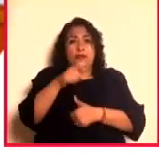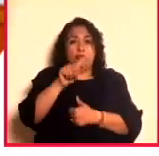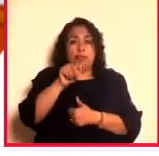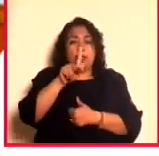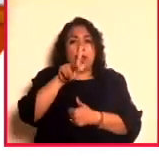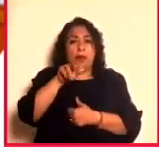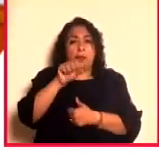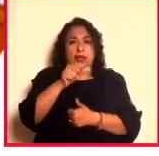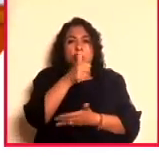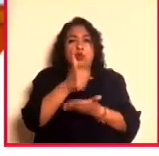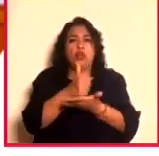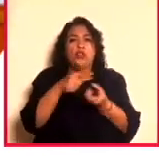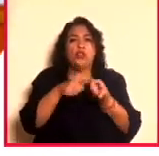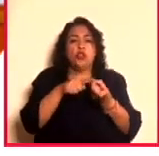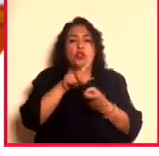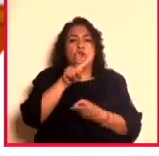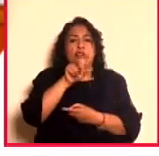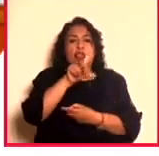reporte completo.